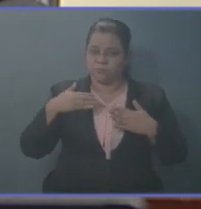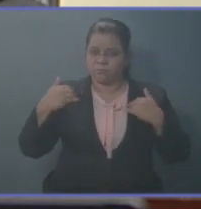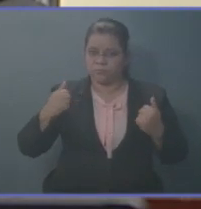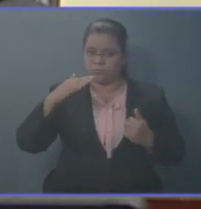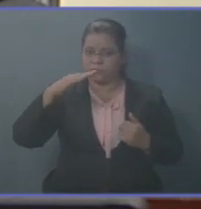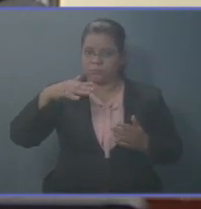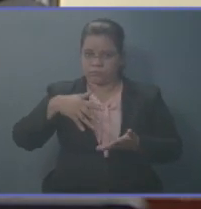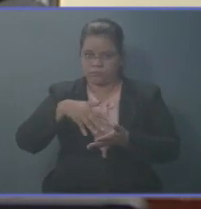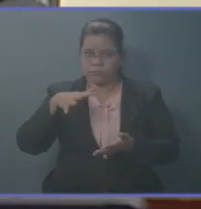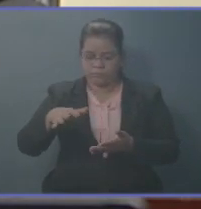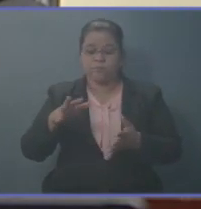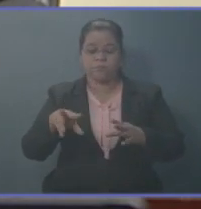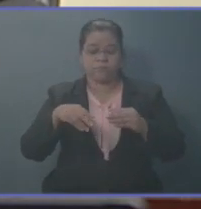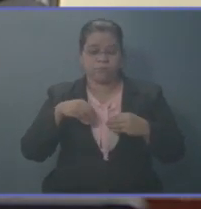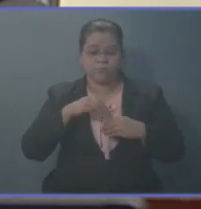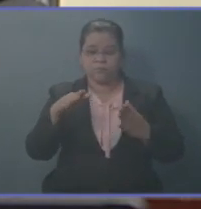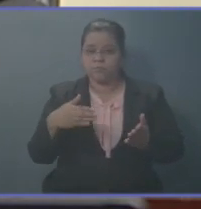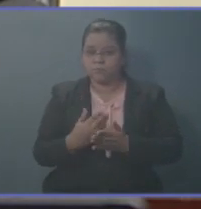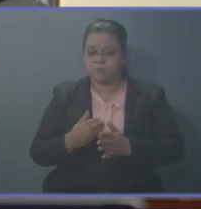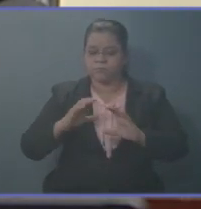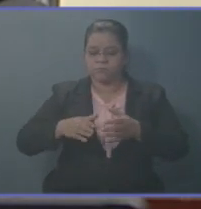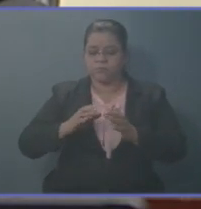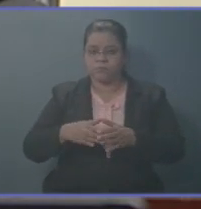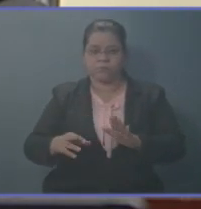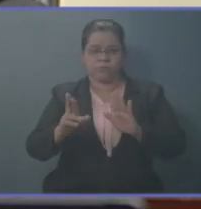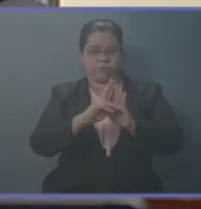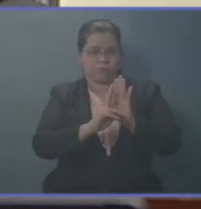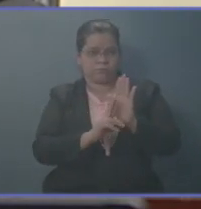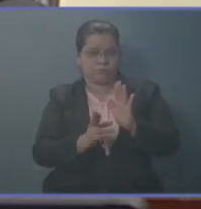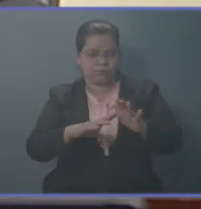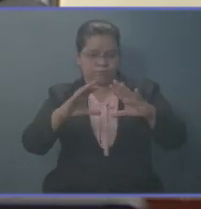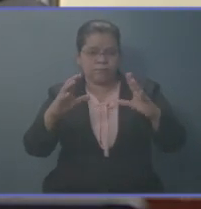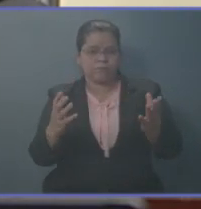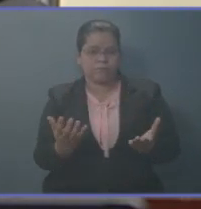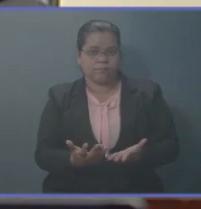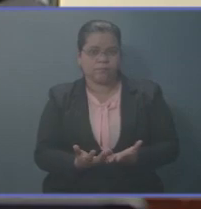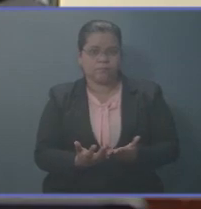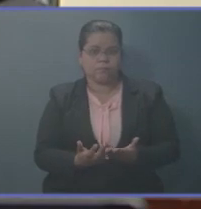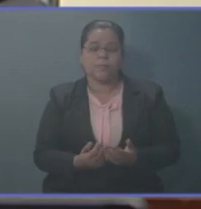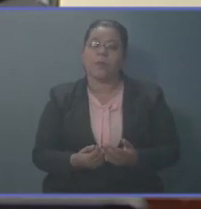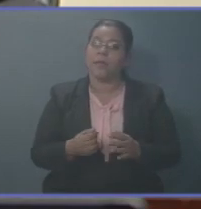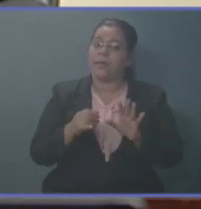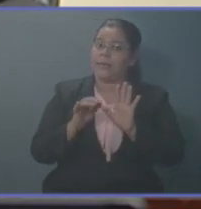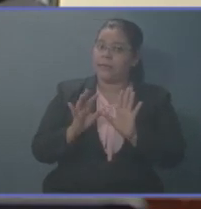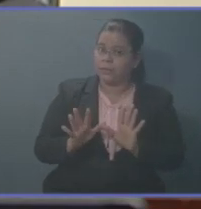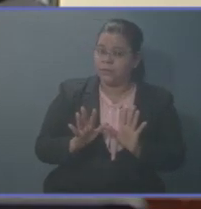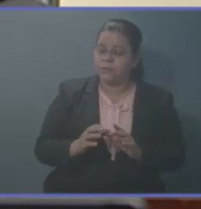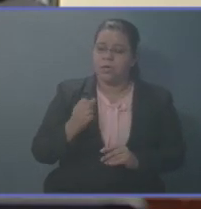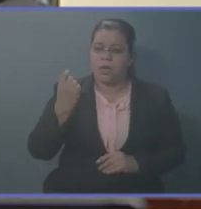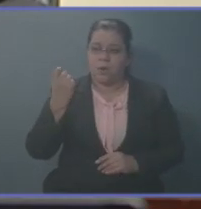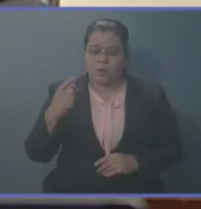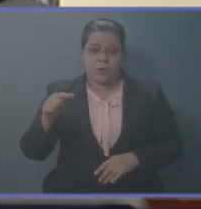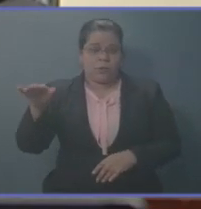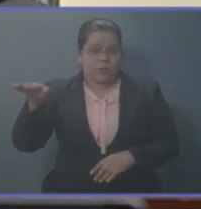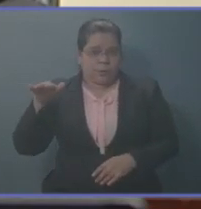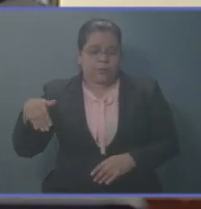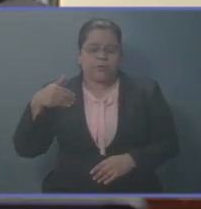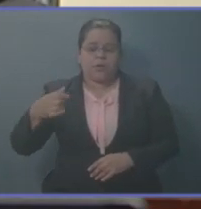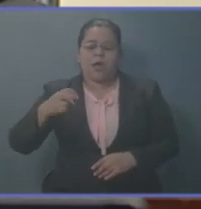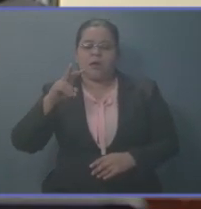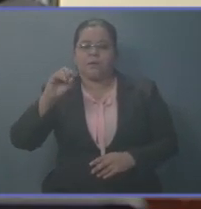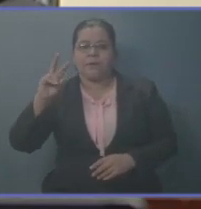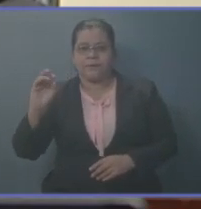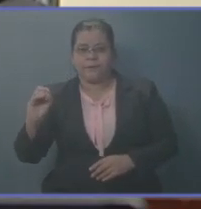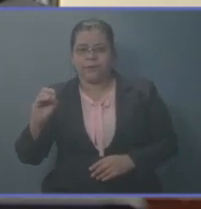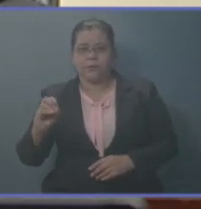internacional, afectando los consejos del Comité de Emergencia del Reglamento Sanitario Internacional. Romanos 10, que el 11 de marzo de 2020 la OMS, ante la grave